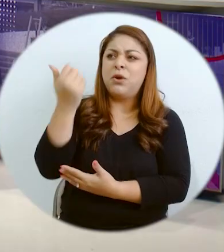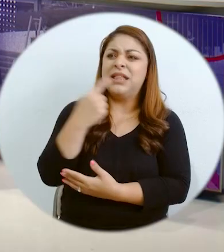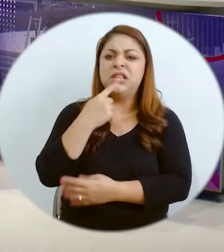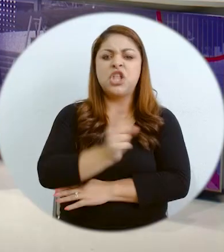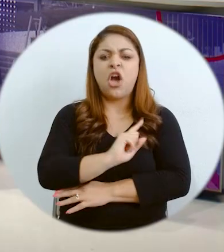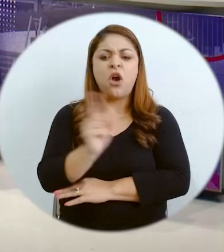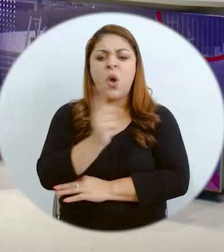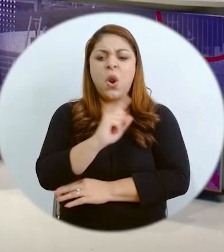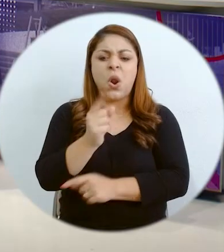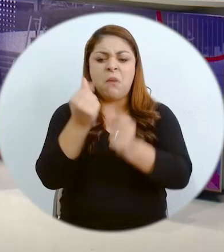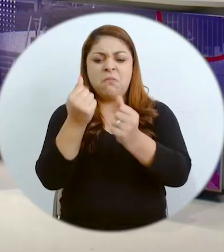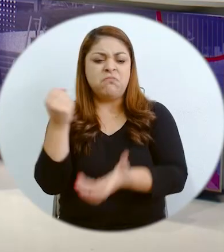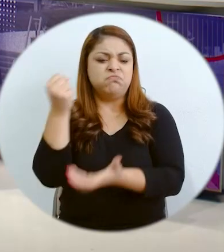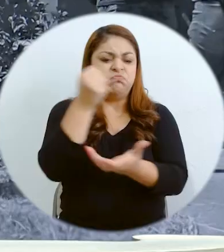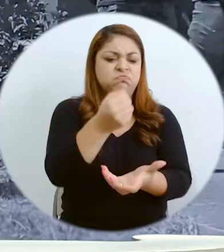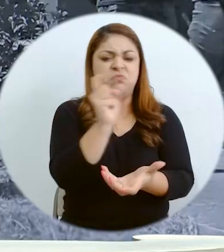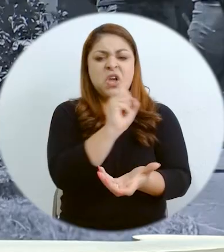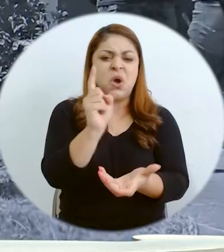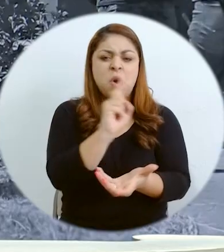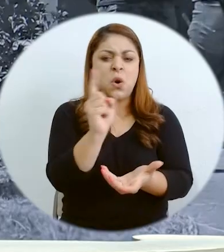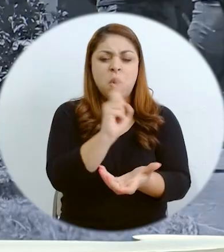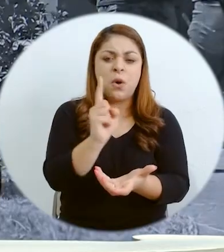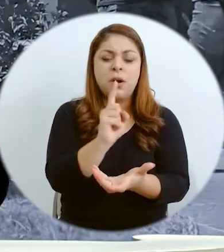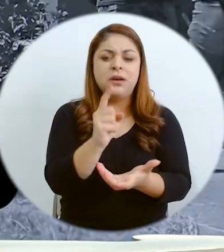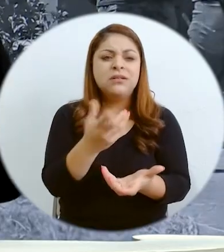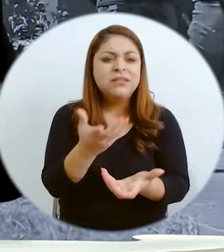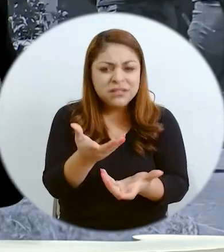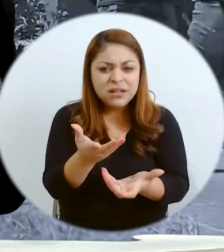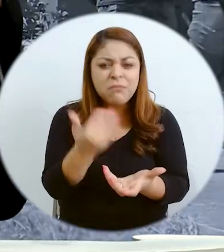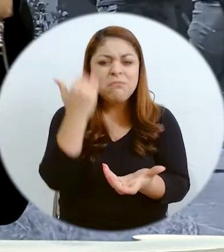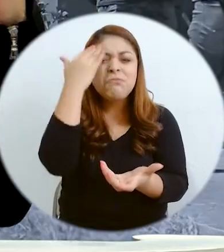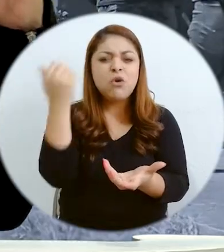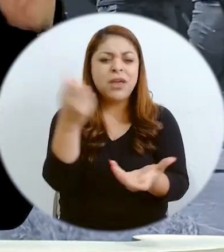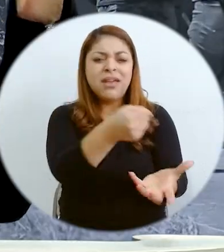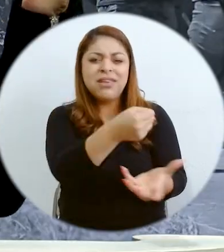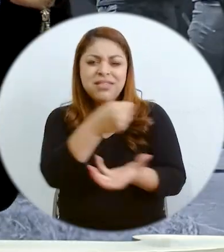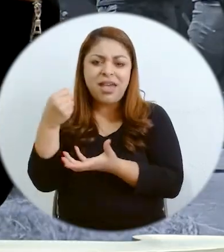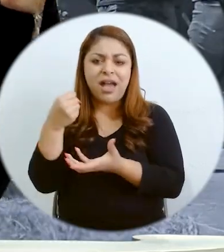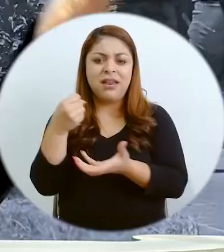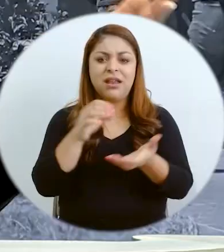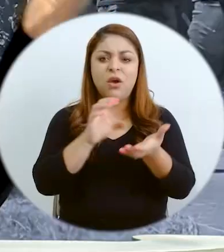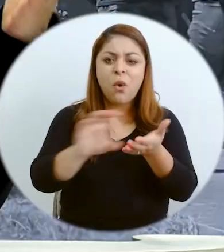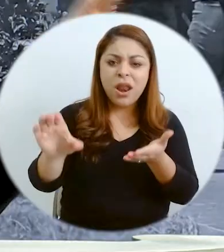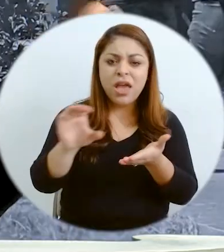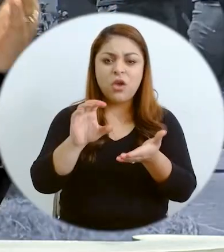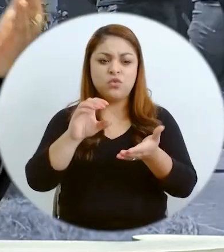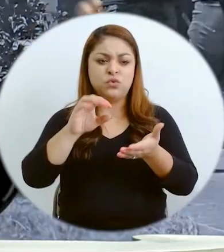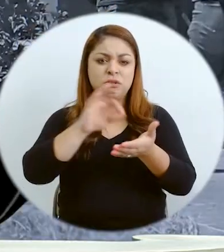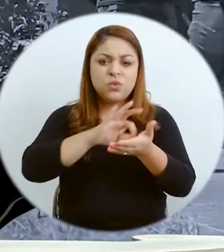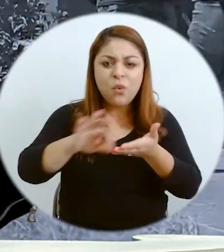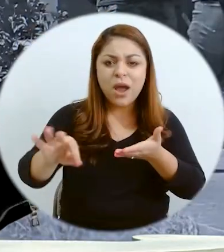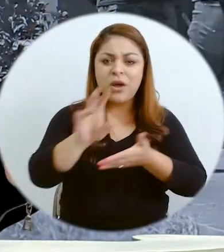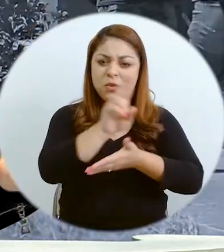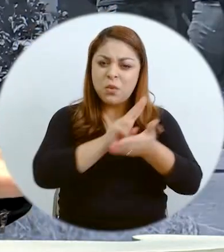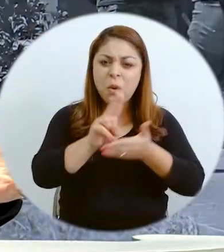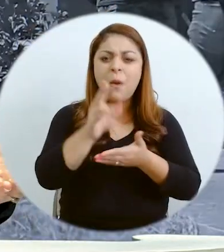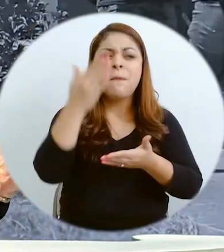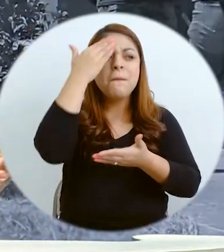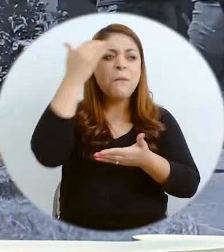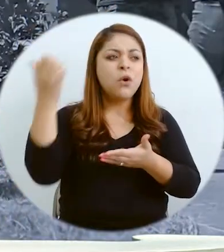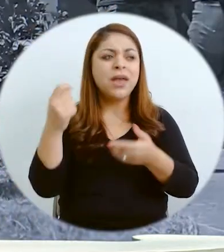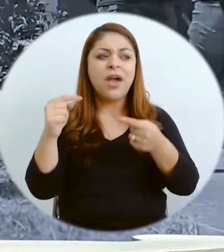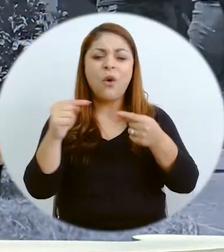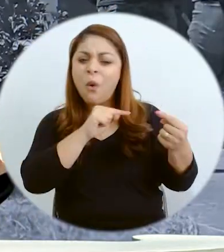esa resistencia a invertir en la educación pública? ¿Por qué destinar presupuesto a escuelas, colegios y universidades